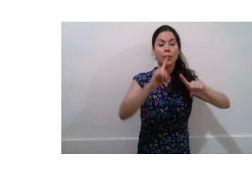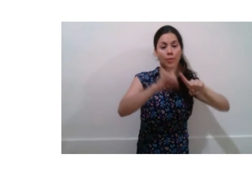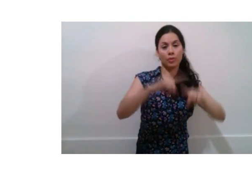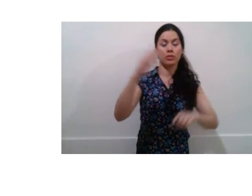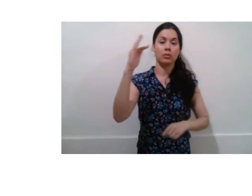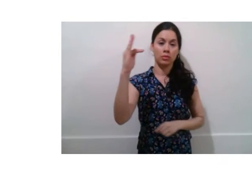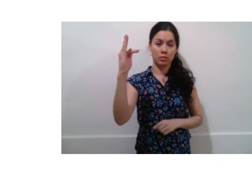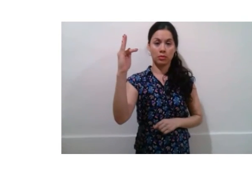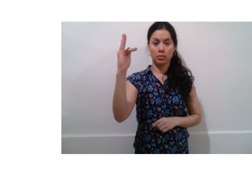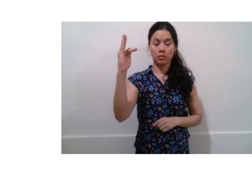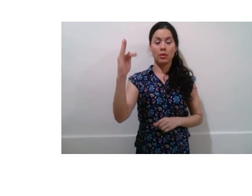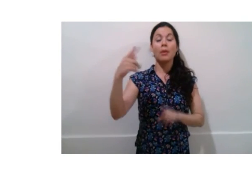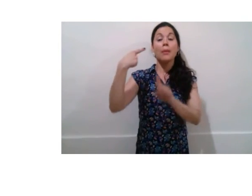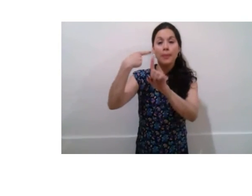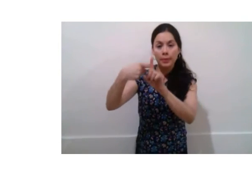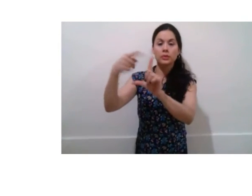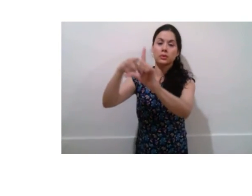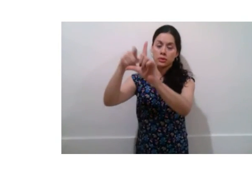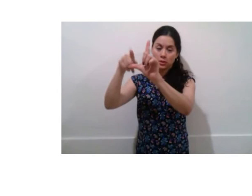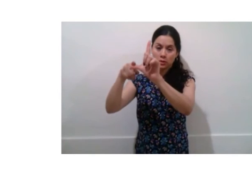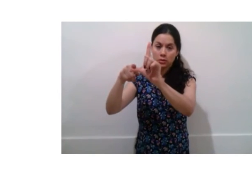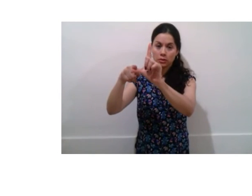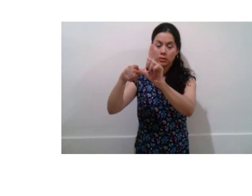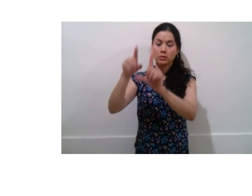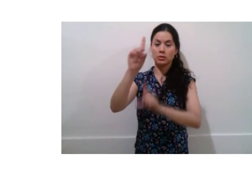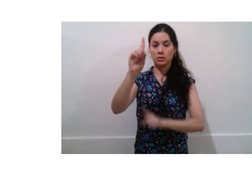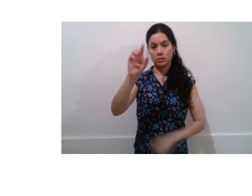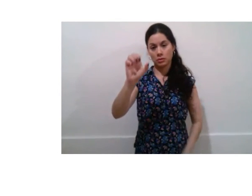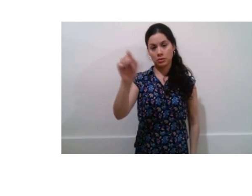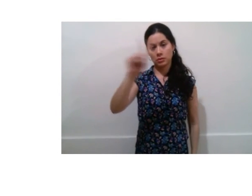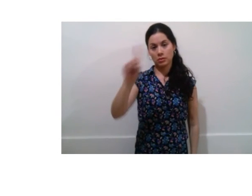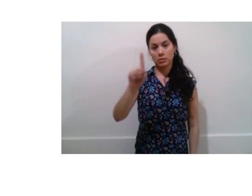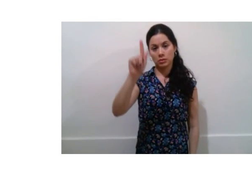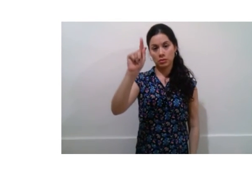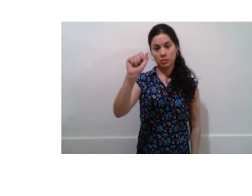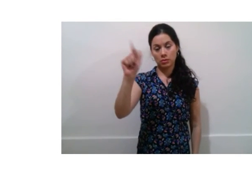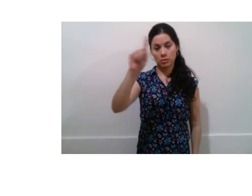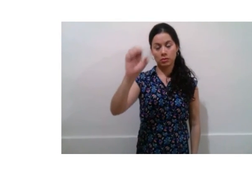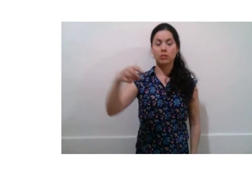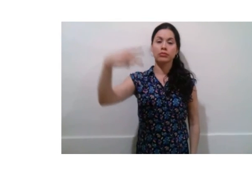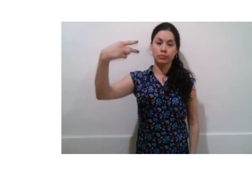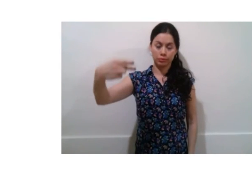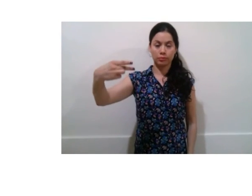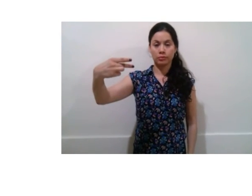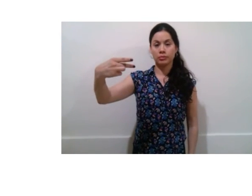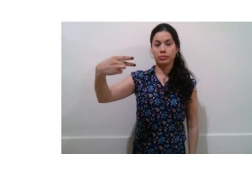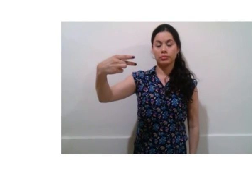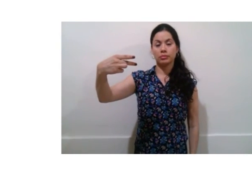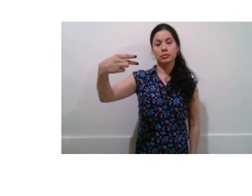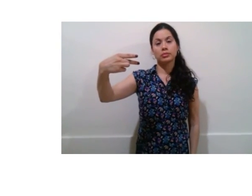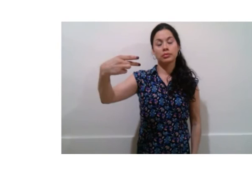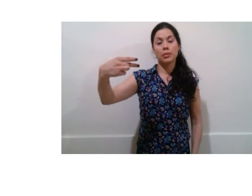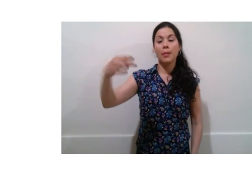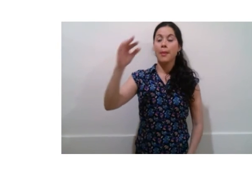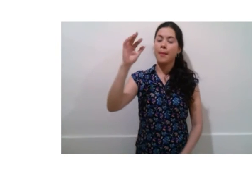t más el ángulo de desfase es igual